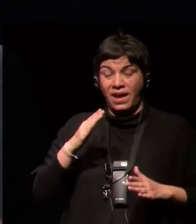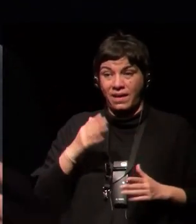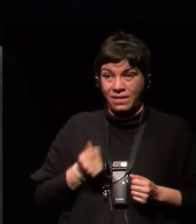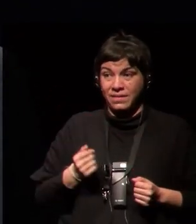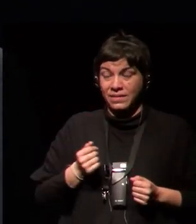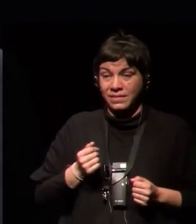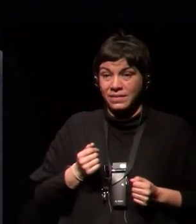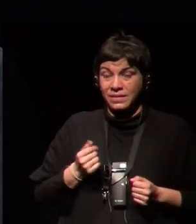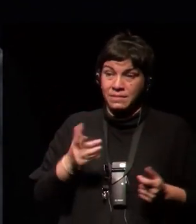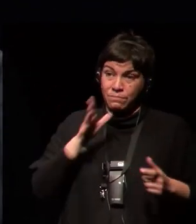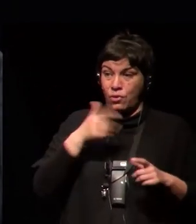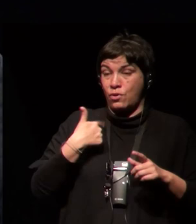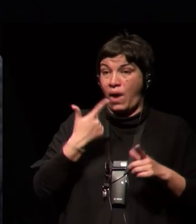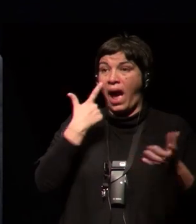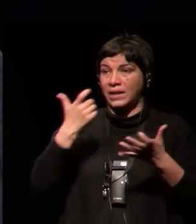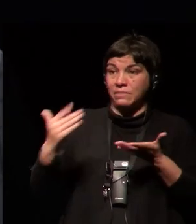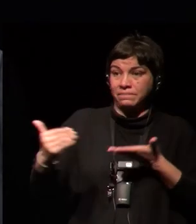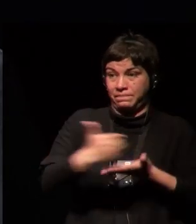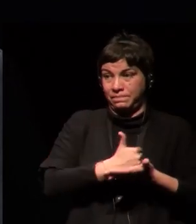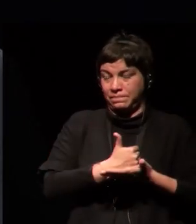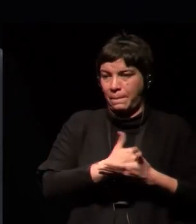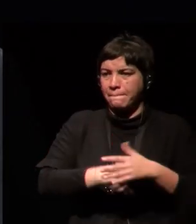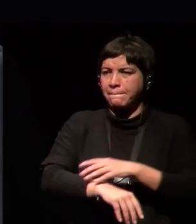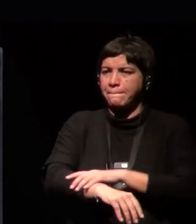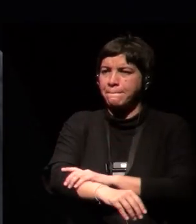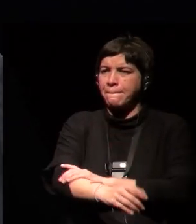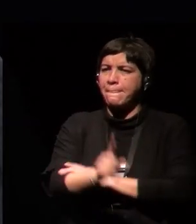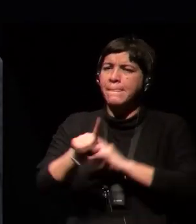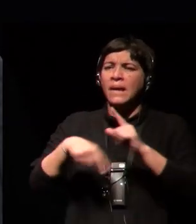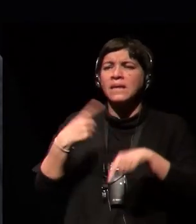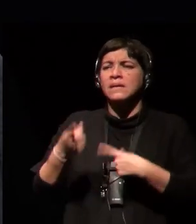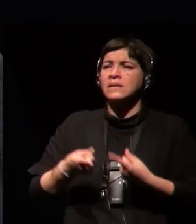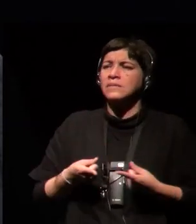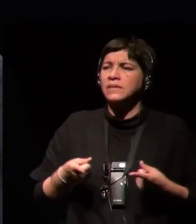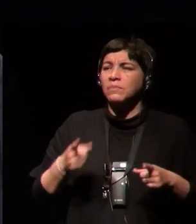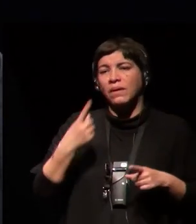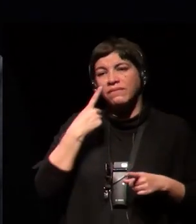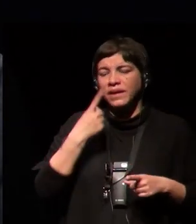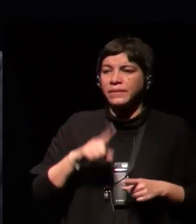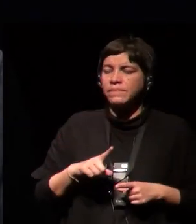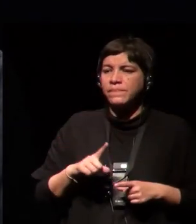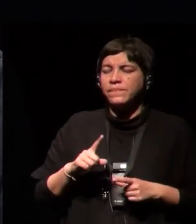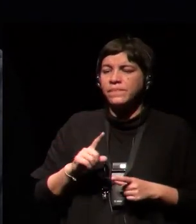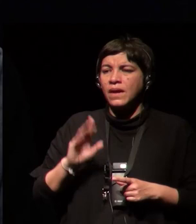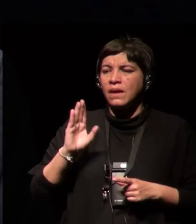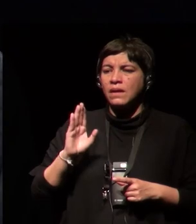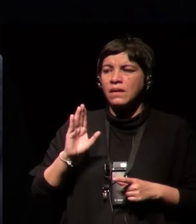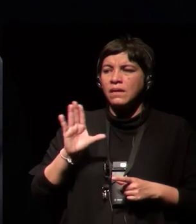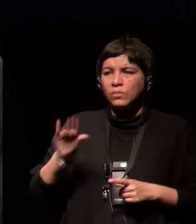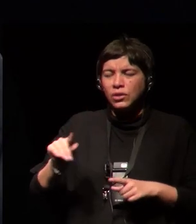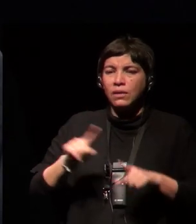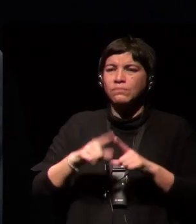Y después se le acusó encima a vender alcohol a otro aborigen